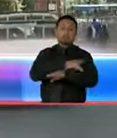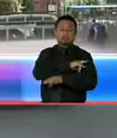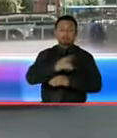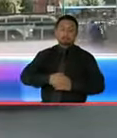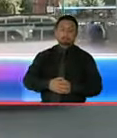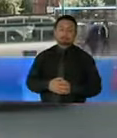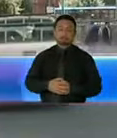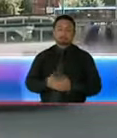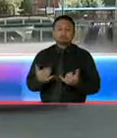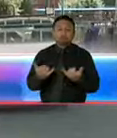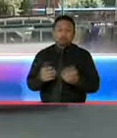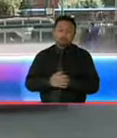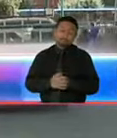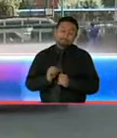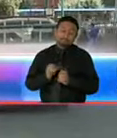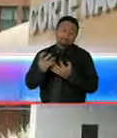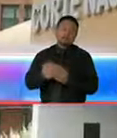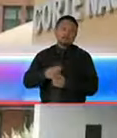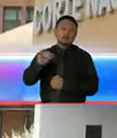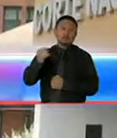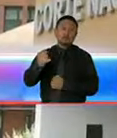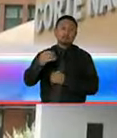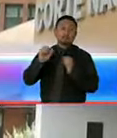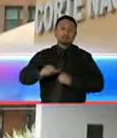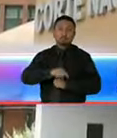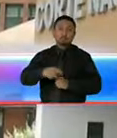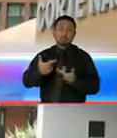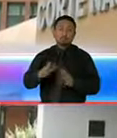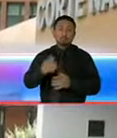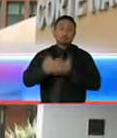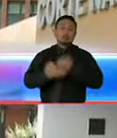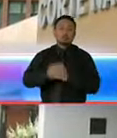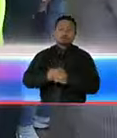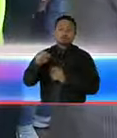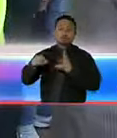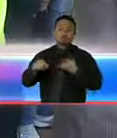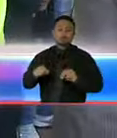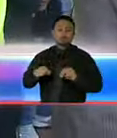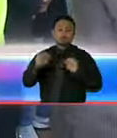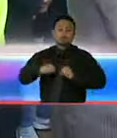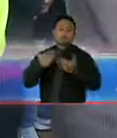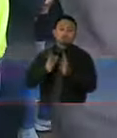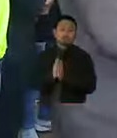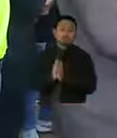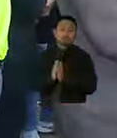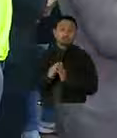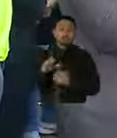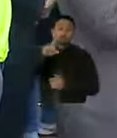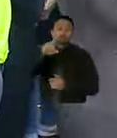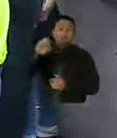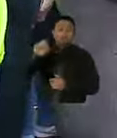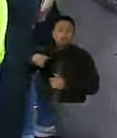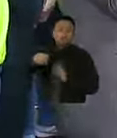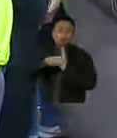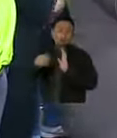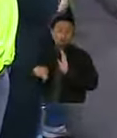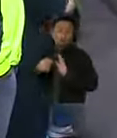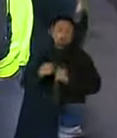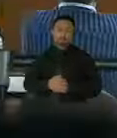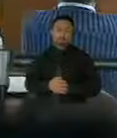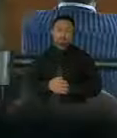Lo cierto es que habrá que esperar hasta este jueves para conocer si los jueces dan paso o no a la solicitud de Eduardo Franco Lor, abogado defensor de